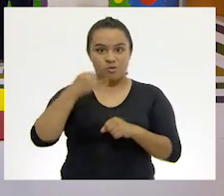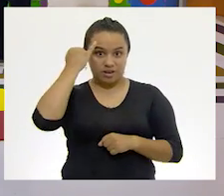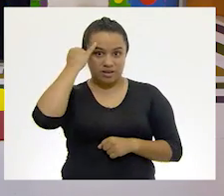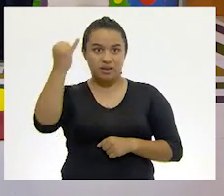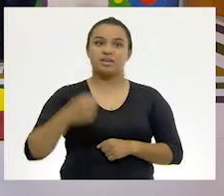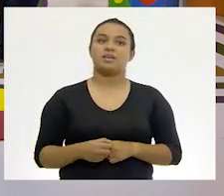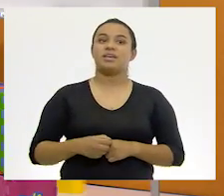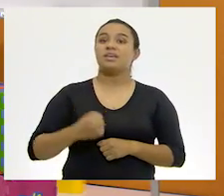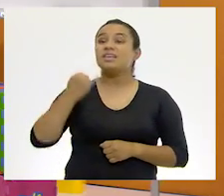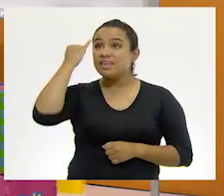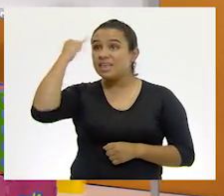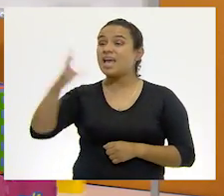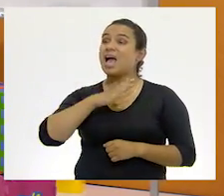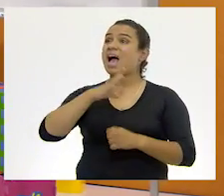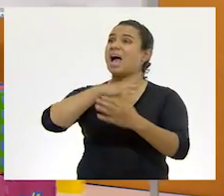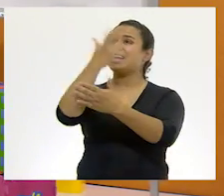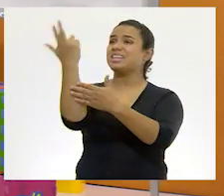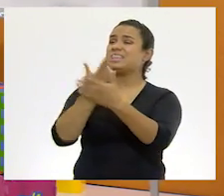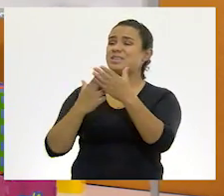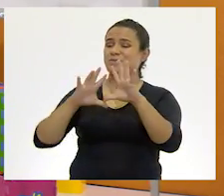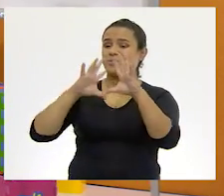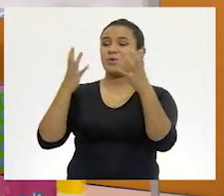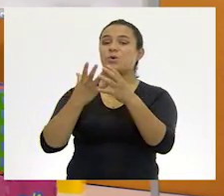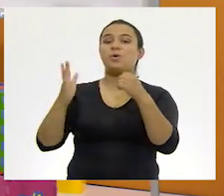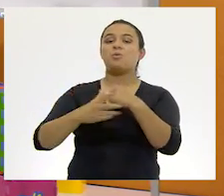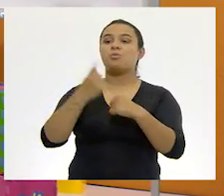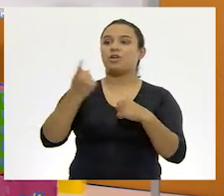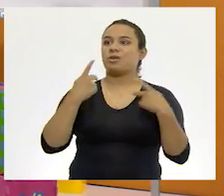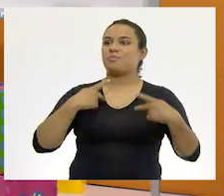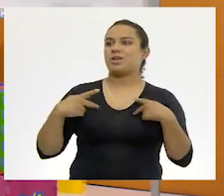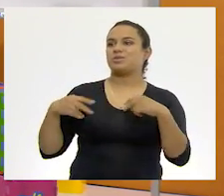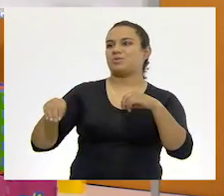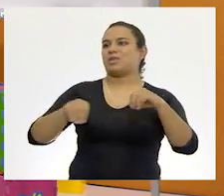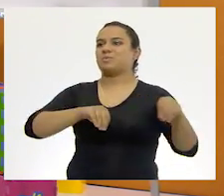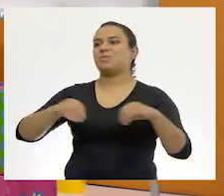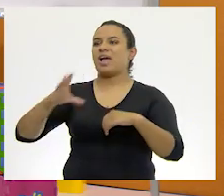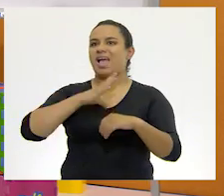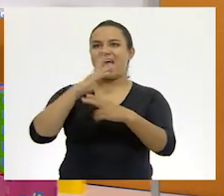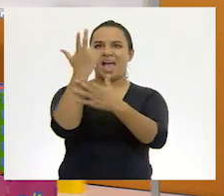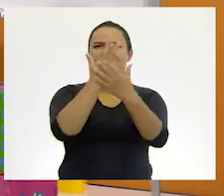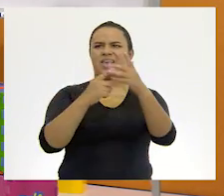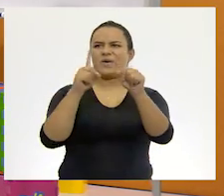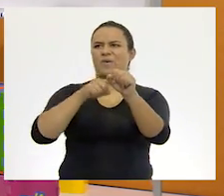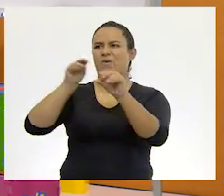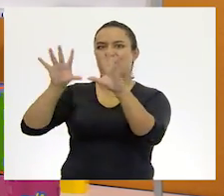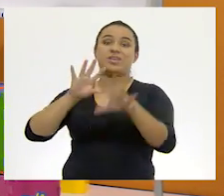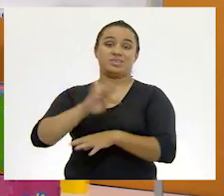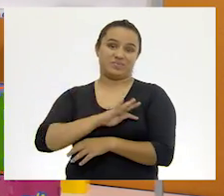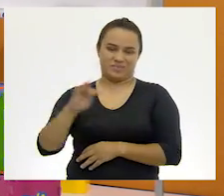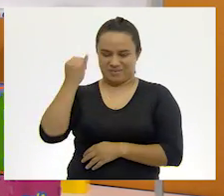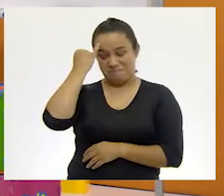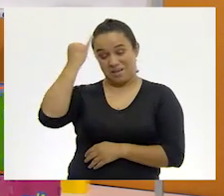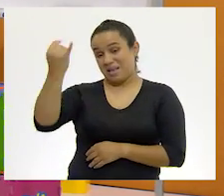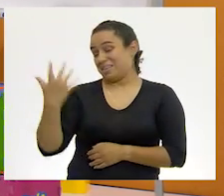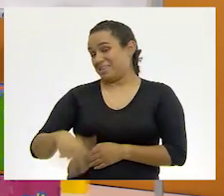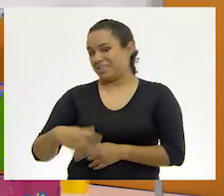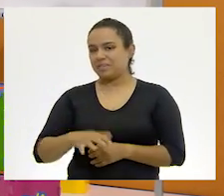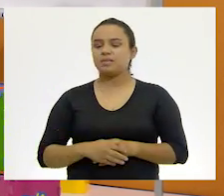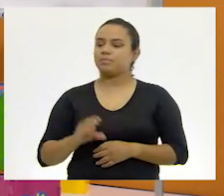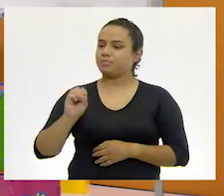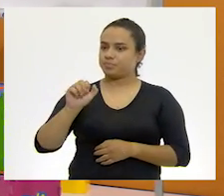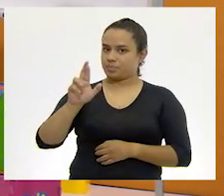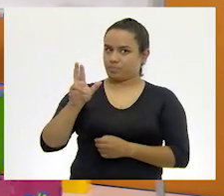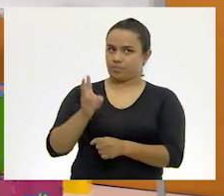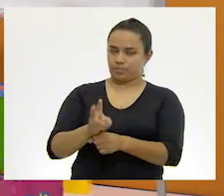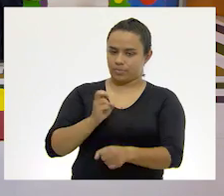lleno de dibujos gracias a que todas las personas se van moviendo? Exacto. Me gustaría invitarte, mi querido Oscar, a que por